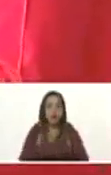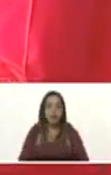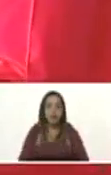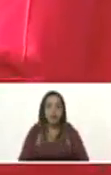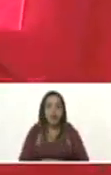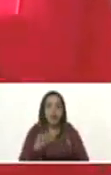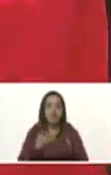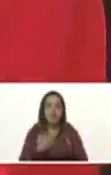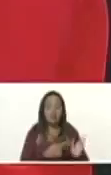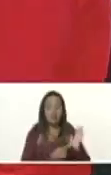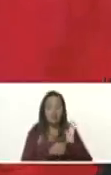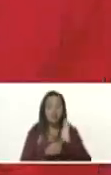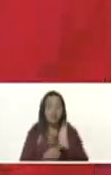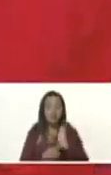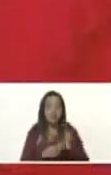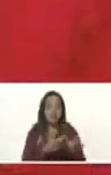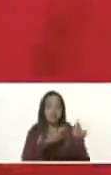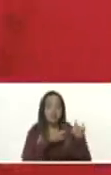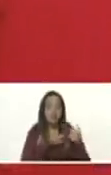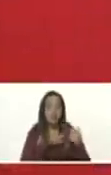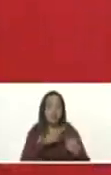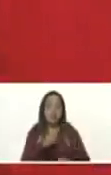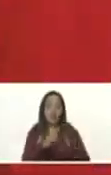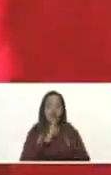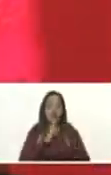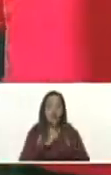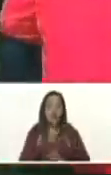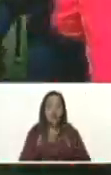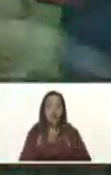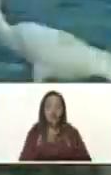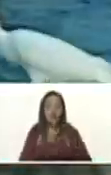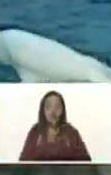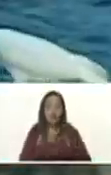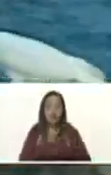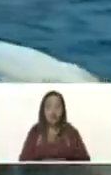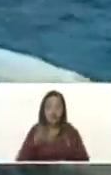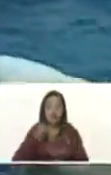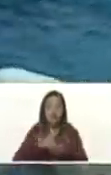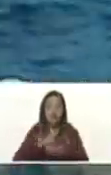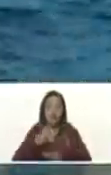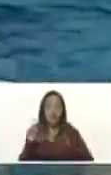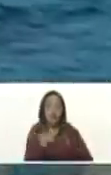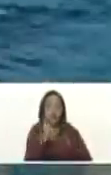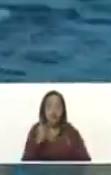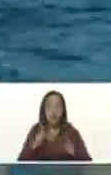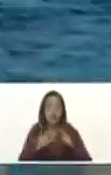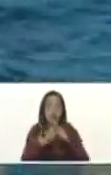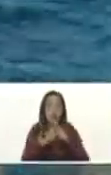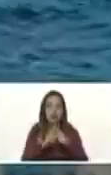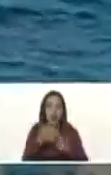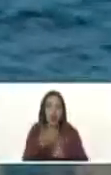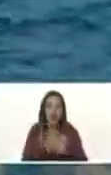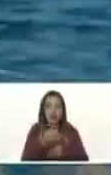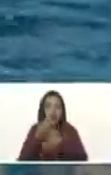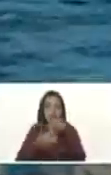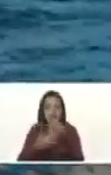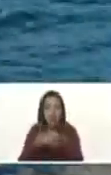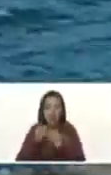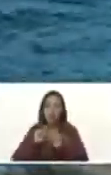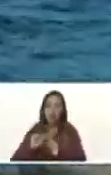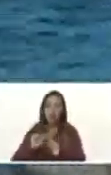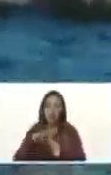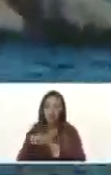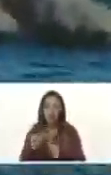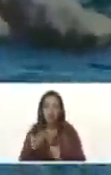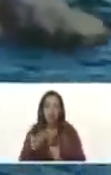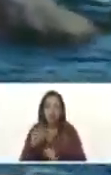Honduras, uno de los puntos. Las y los delegados participantes del primer encuentro han adelantado una ofensiva para la emancipación